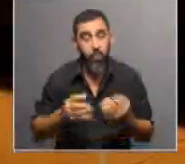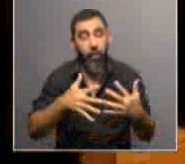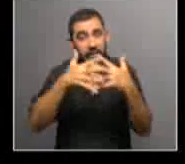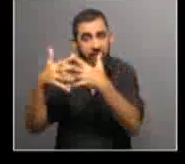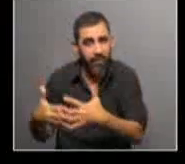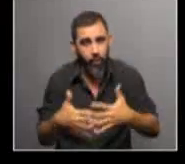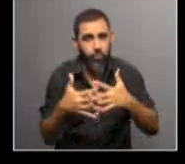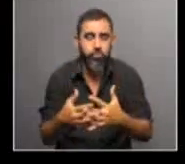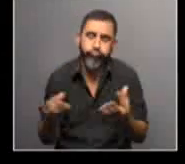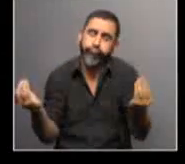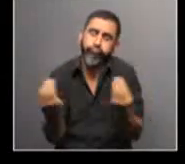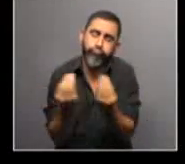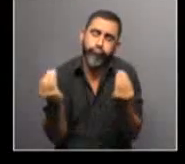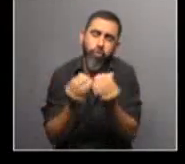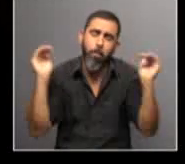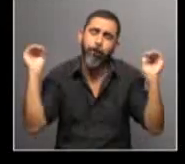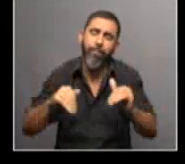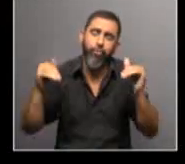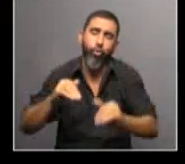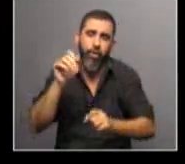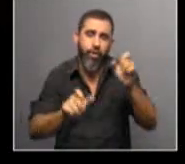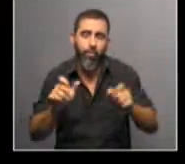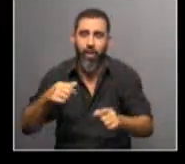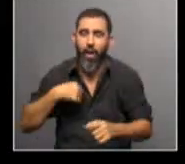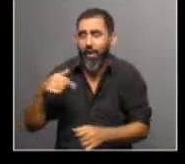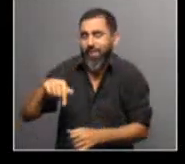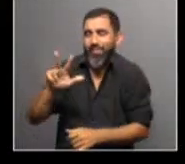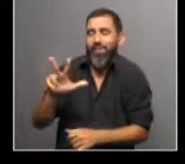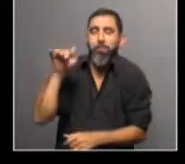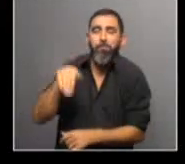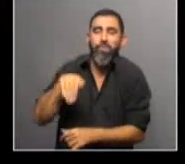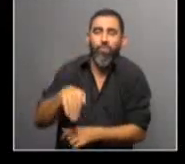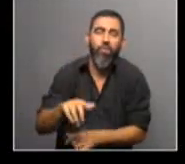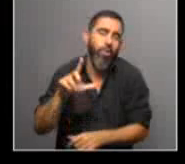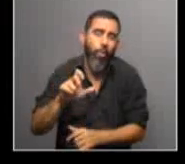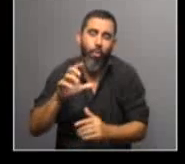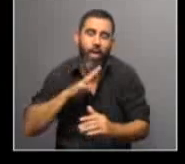hay muchos millones de gente. Acá solo 3 millones. Entonces, obvio,